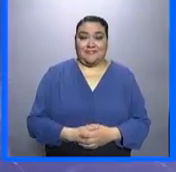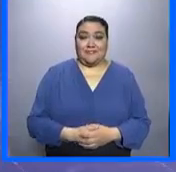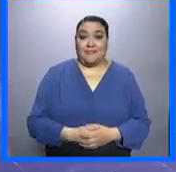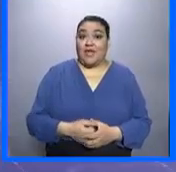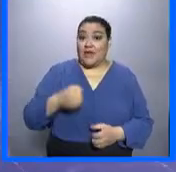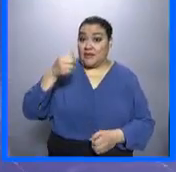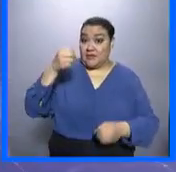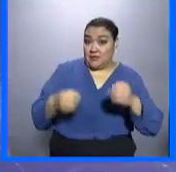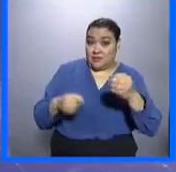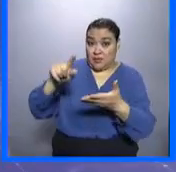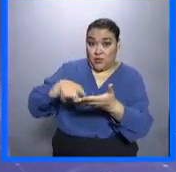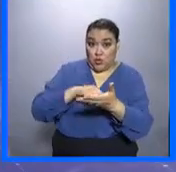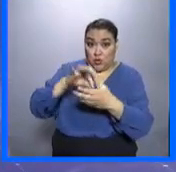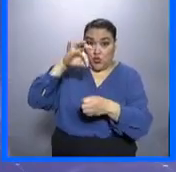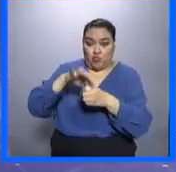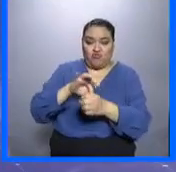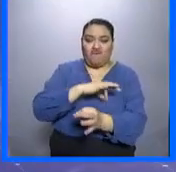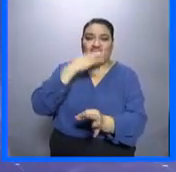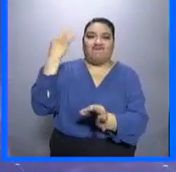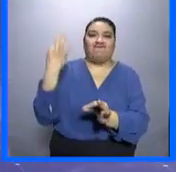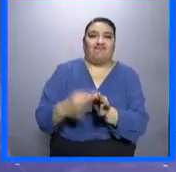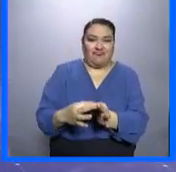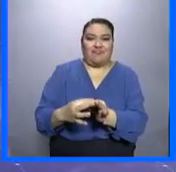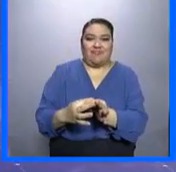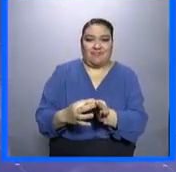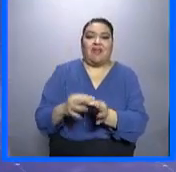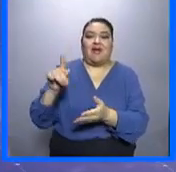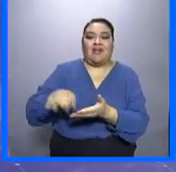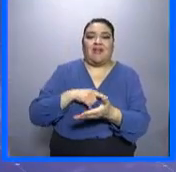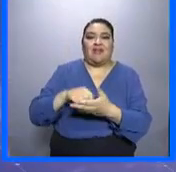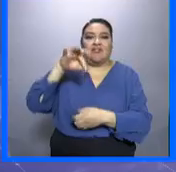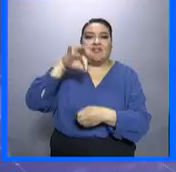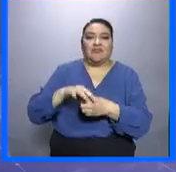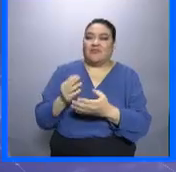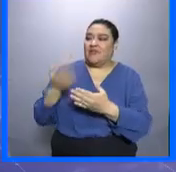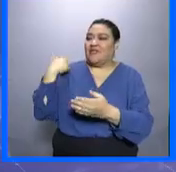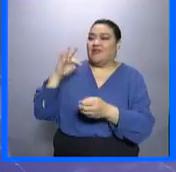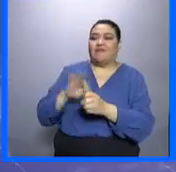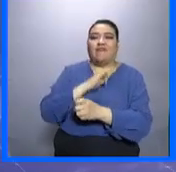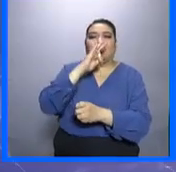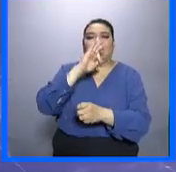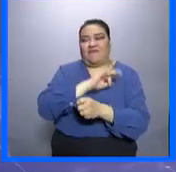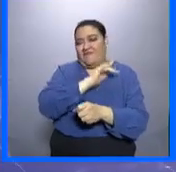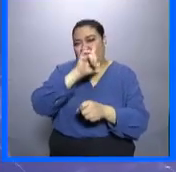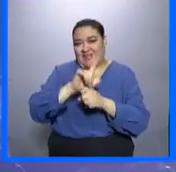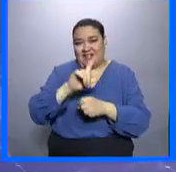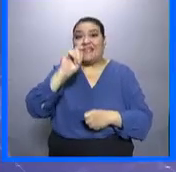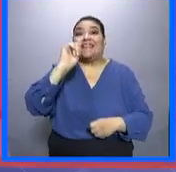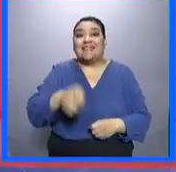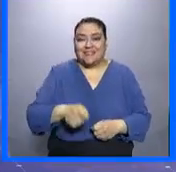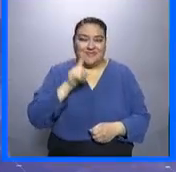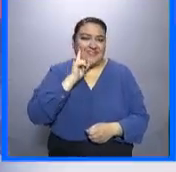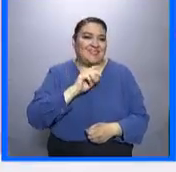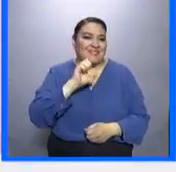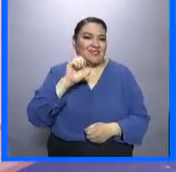El Tribunal Electoral cumplió su misión en las últimas 2 elecciones federales, sostuvo su presidenta Mónica Soto.